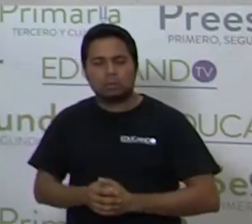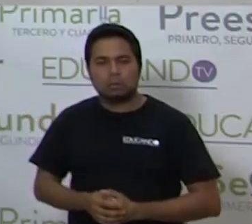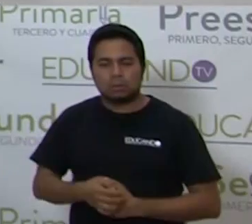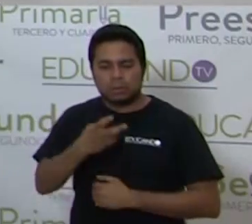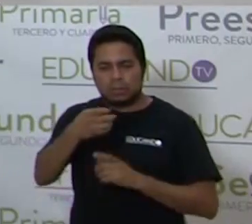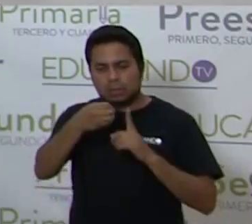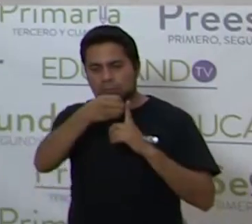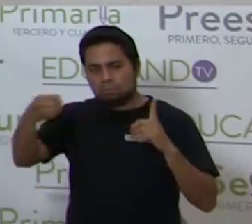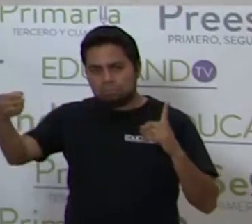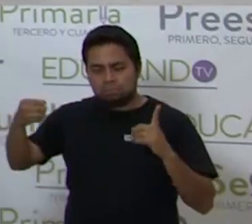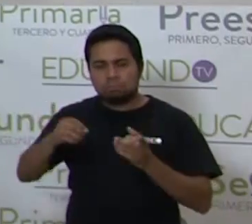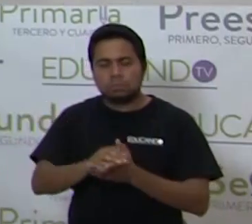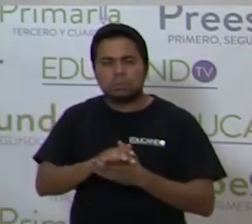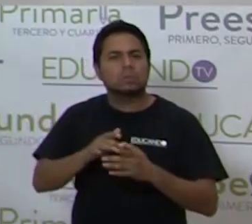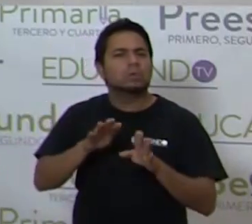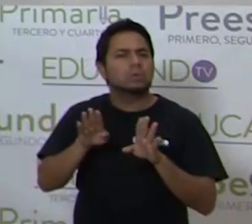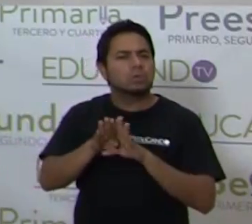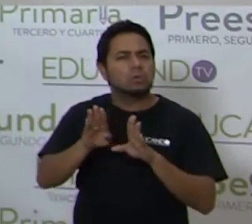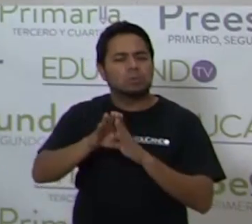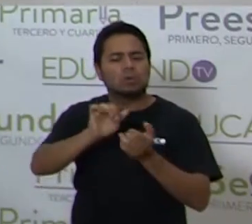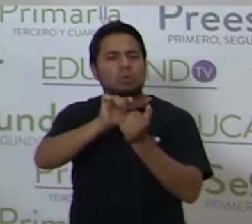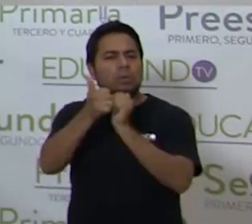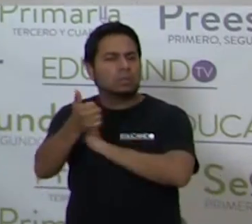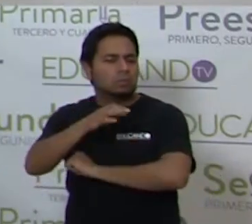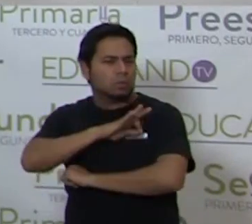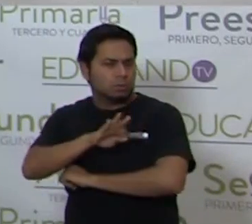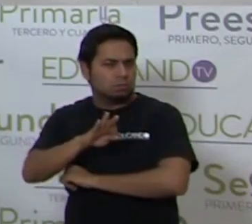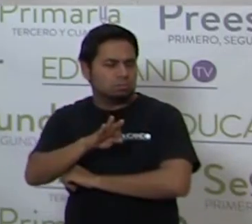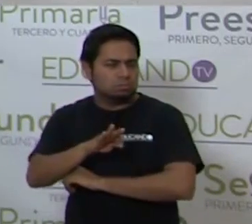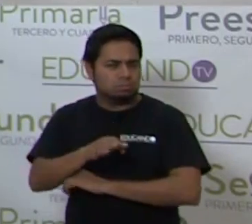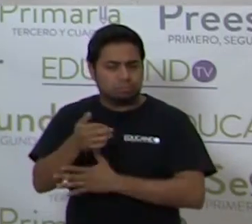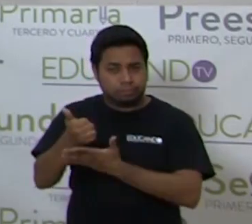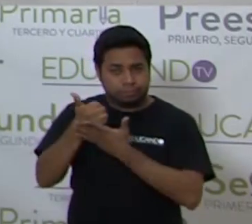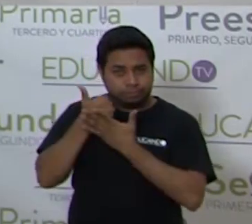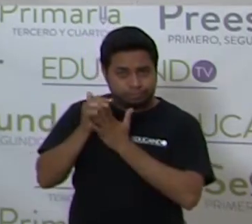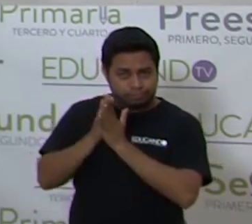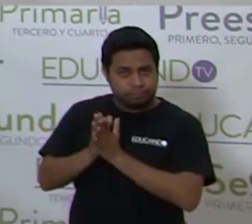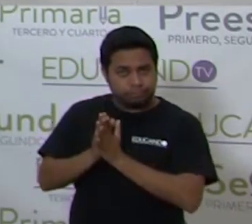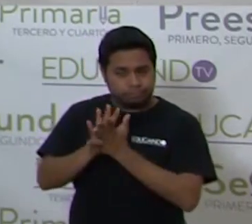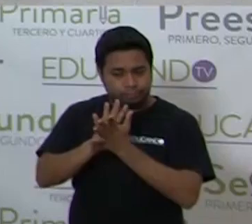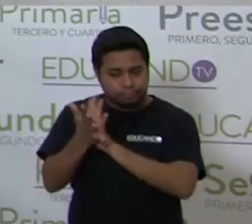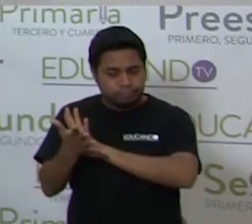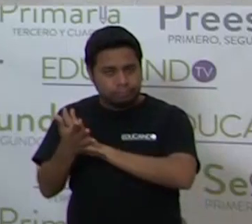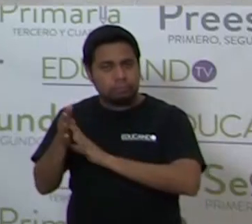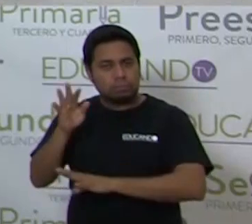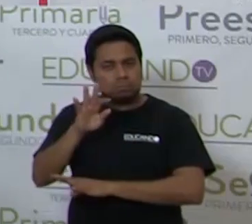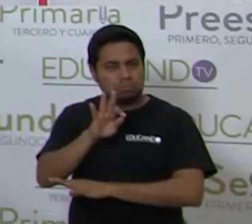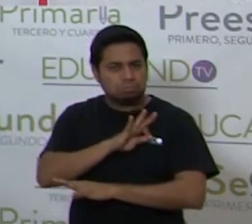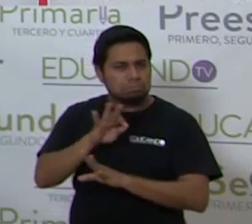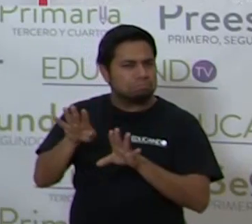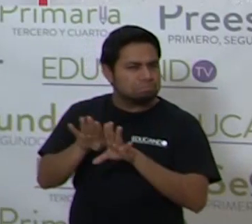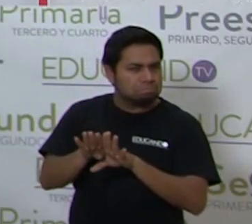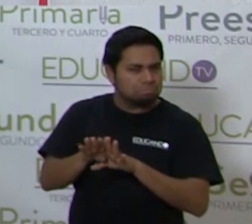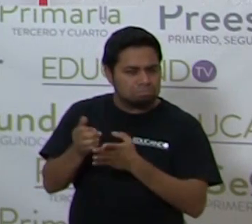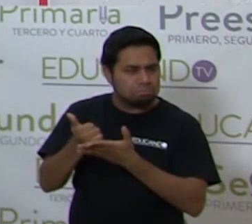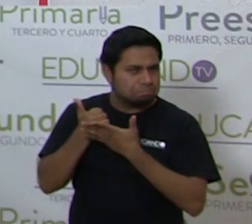esta oración, este verbo. ¿Cómo lo podemos convertir? ¿Me ayudas, por favor? Ok.